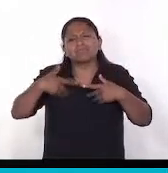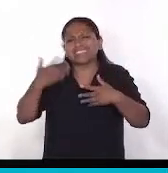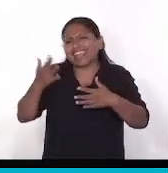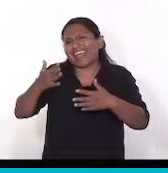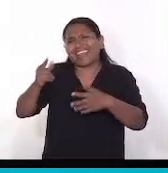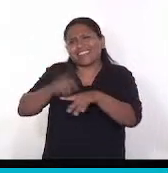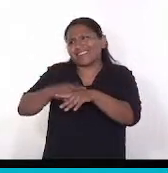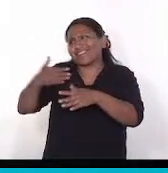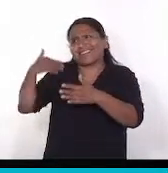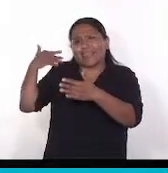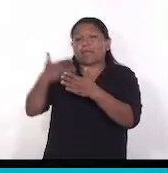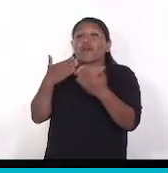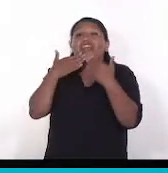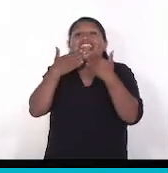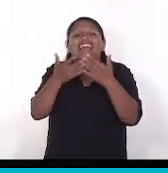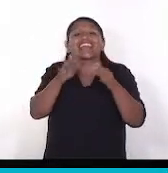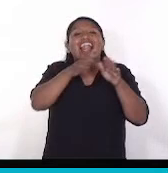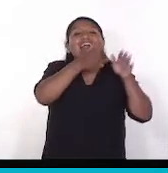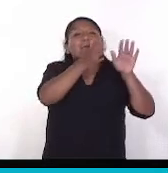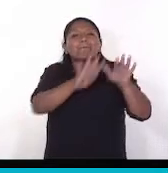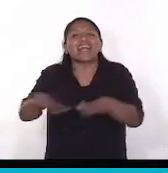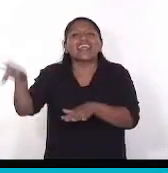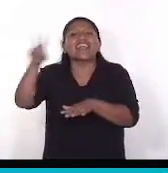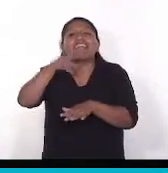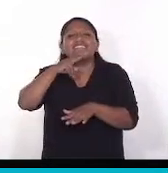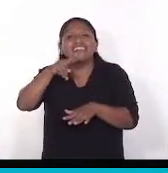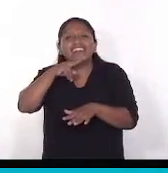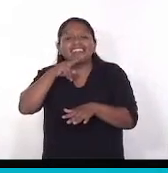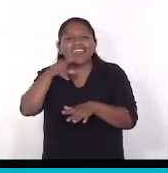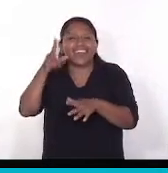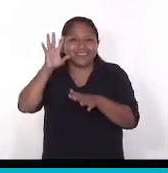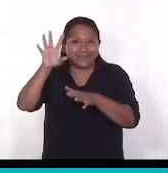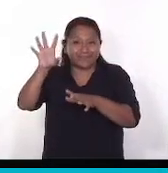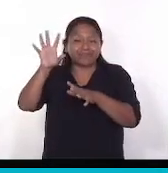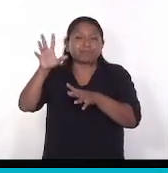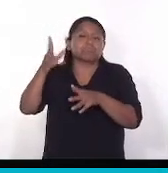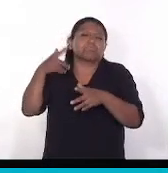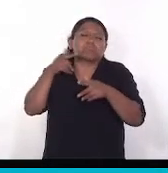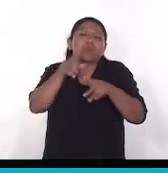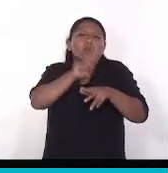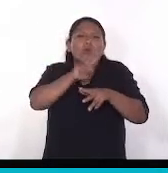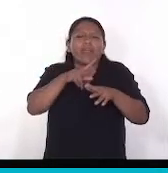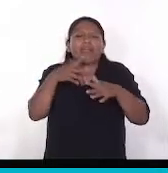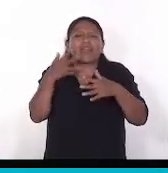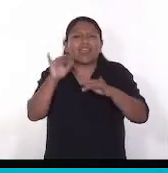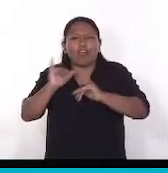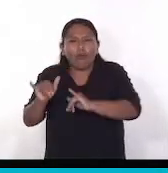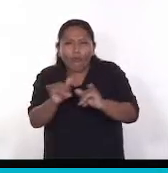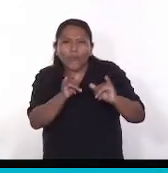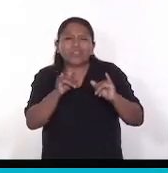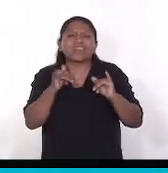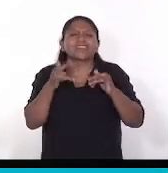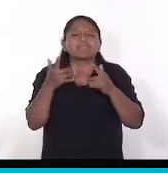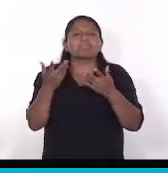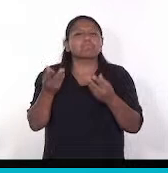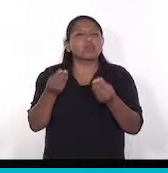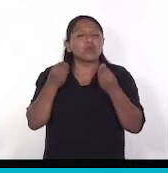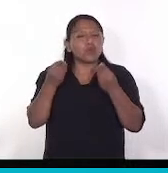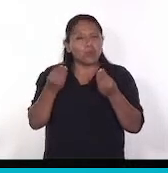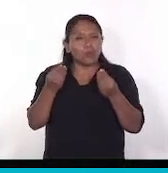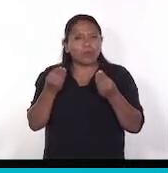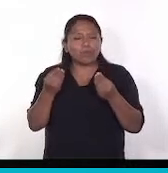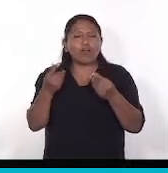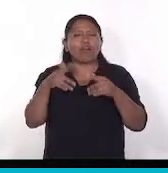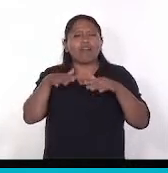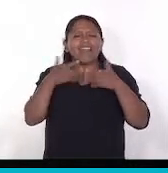tiempo, gracias a la Marea Verde que protagonizaron muchísimas y muchísimas jóvenes, cómo a través de